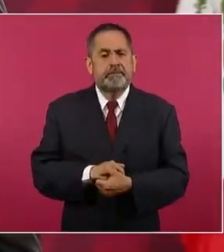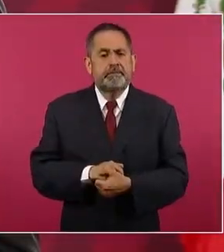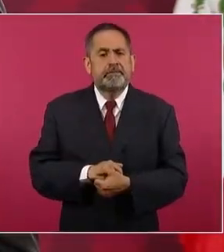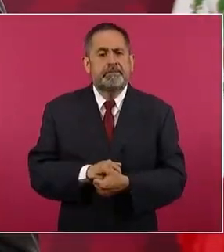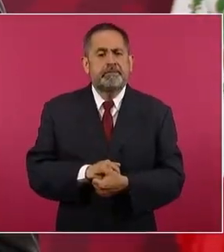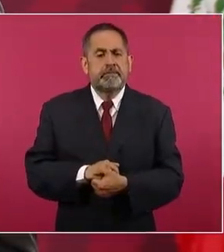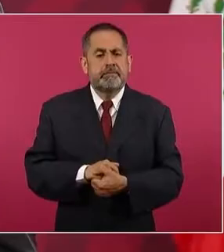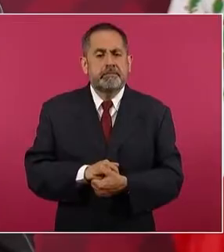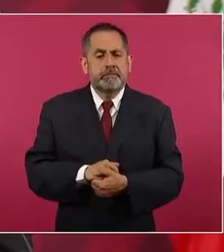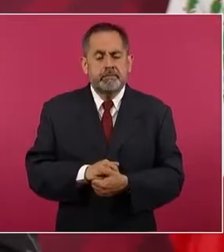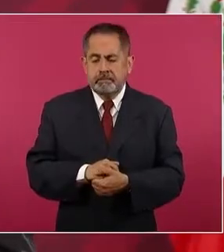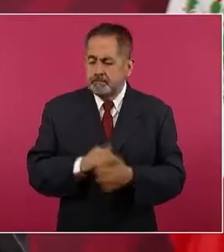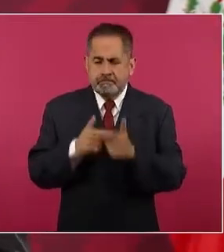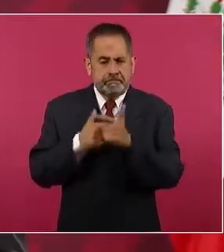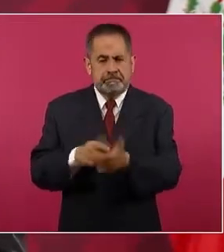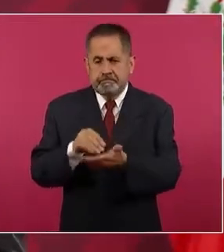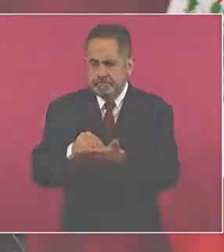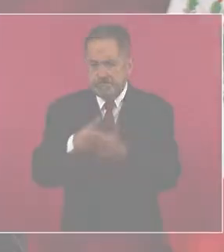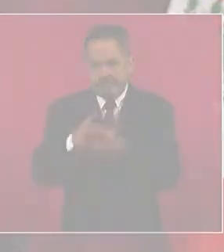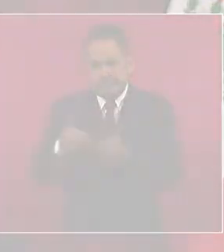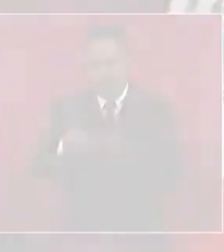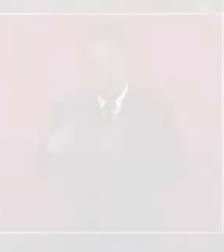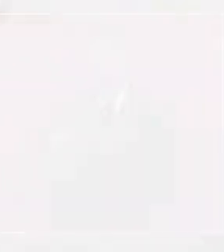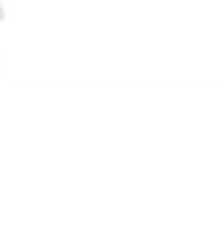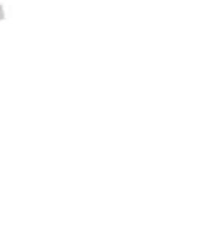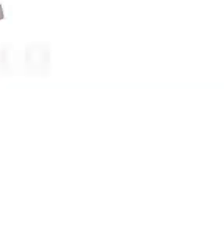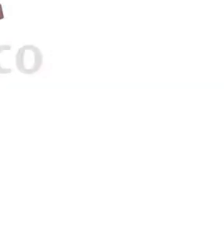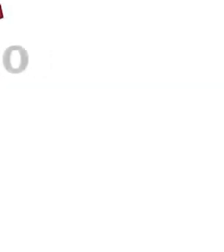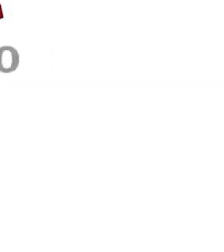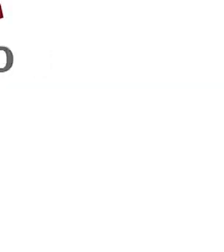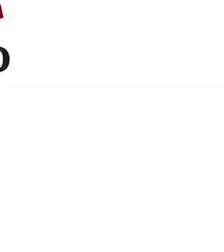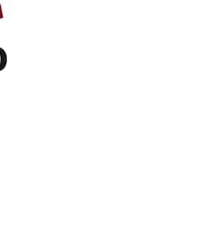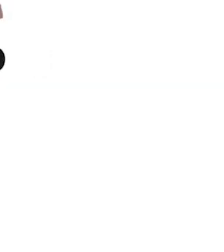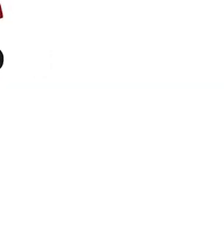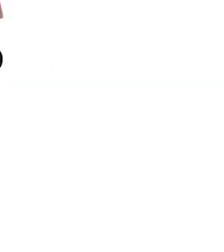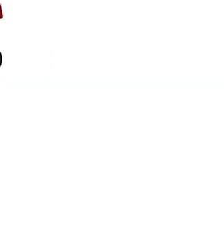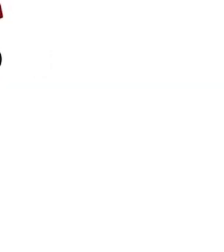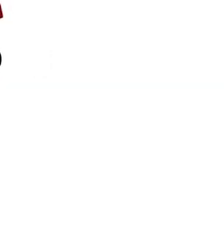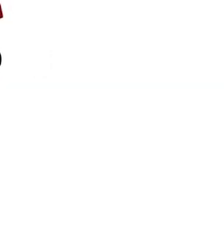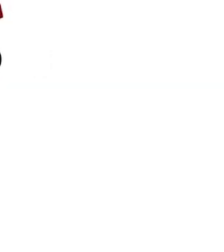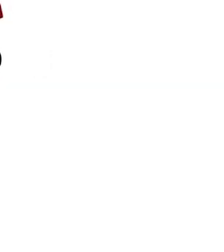y vamos a continuar con eso. Morena, la esperanza de México.